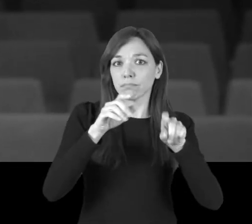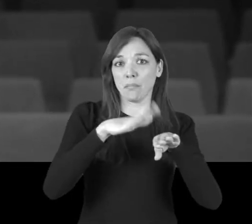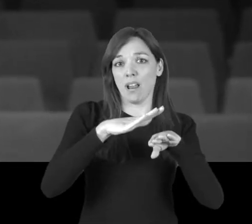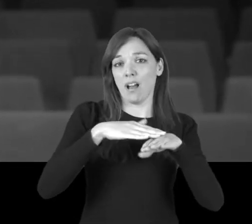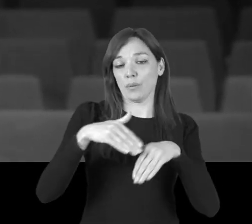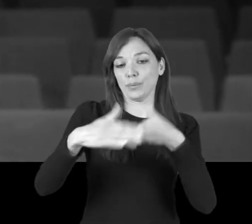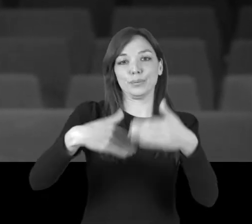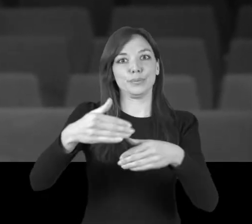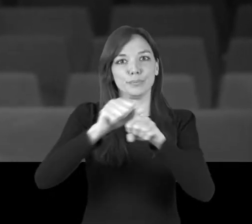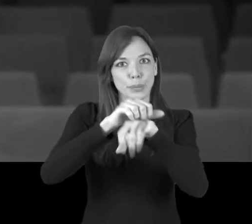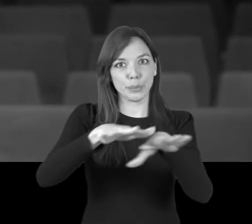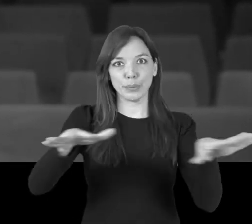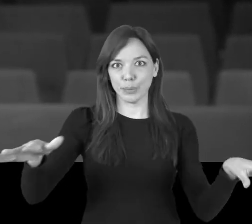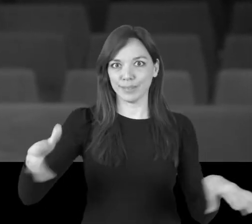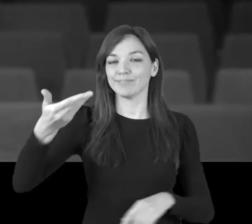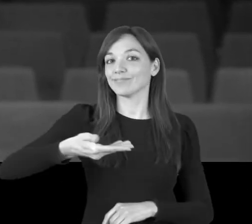siguientes generaciones,